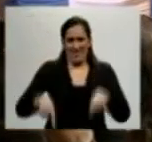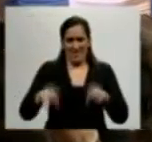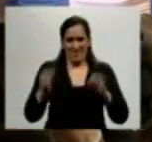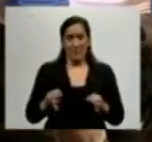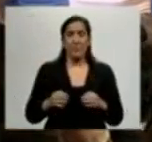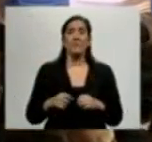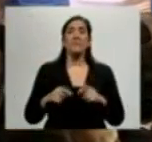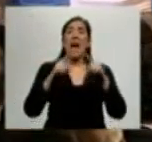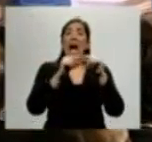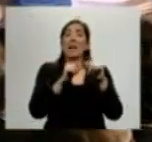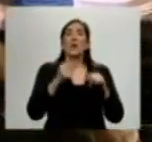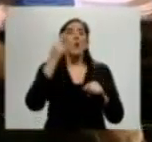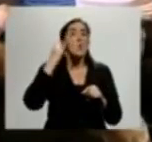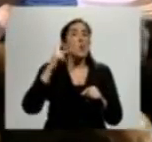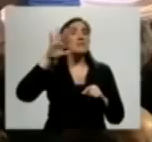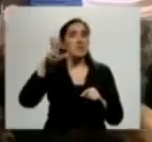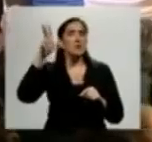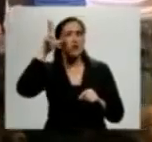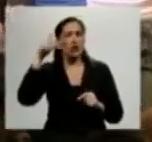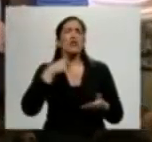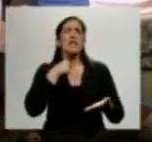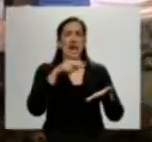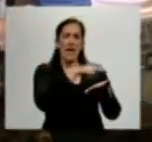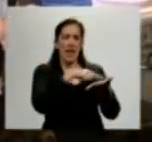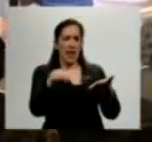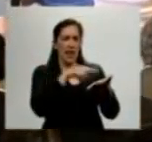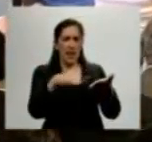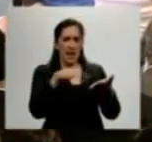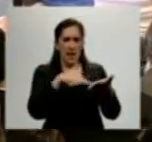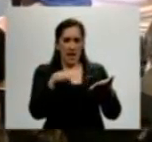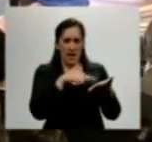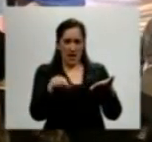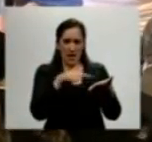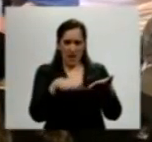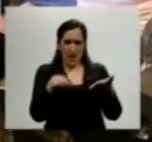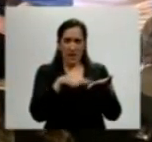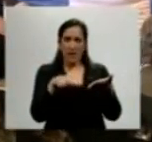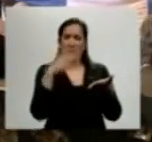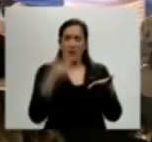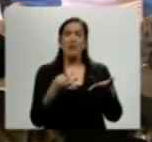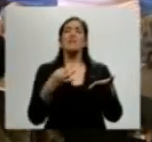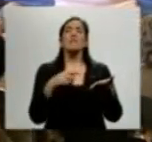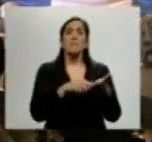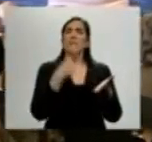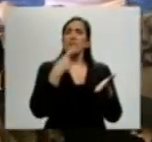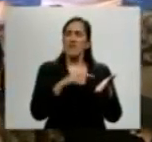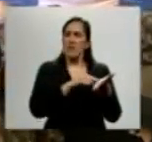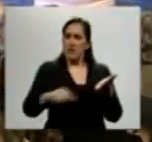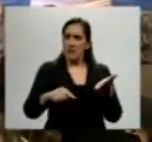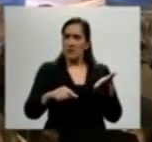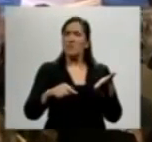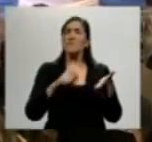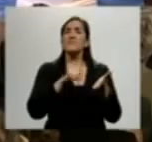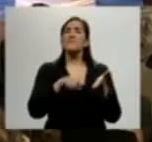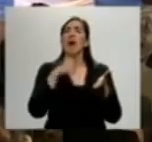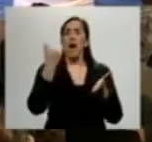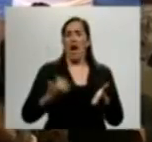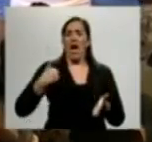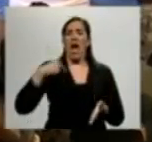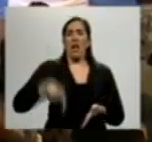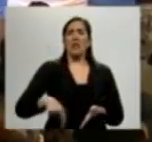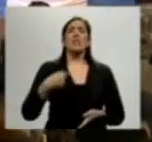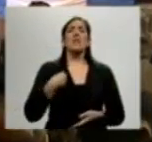artículo 958, y quiero leerlo expresamente, el artículo 958 establece, bajo el principio de la autonomía de